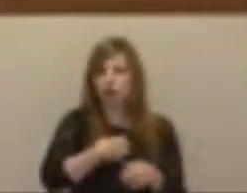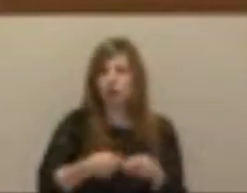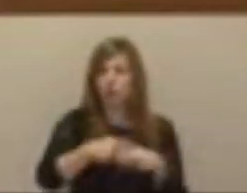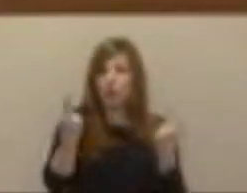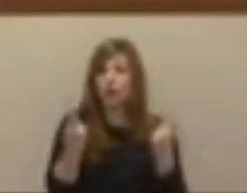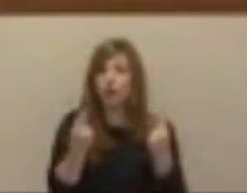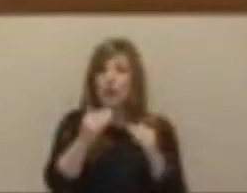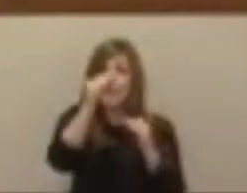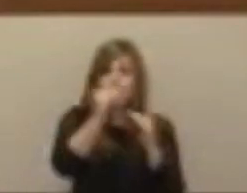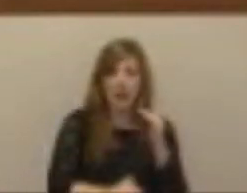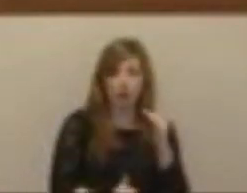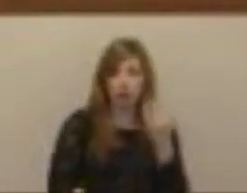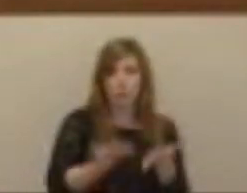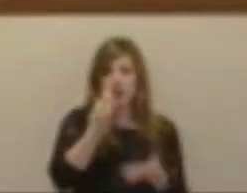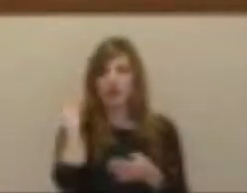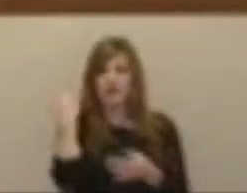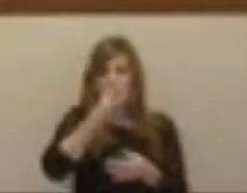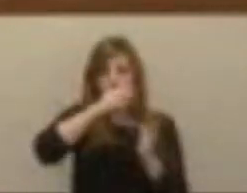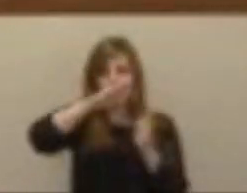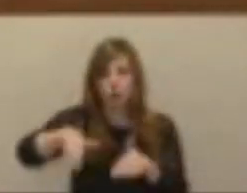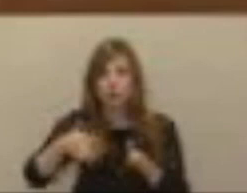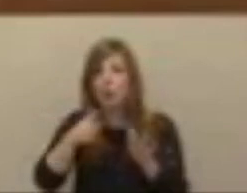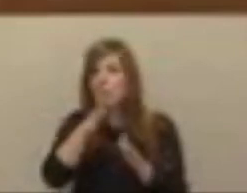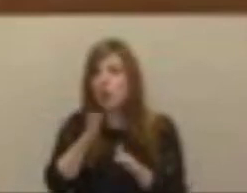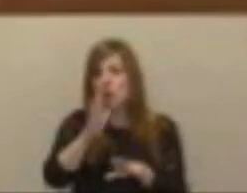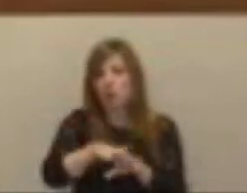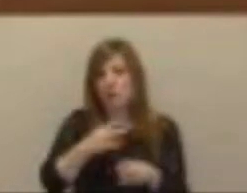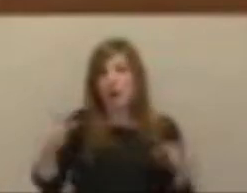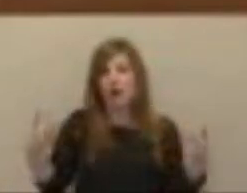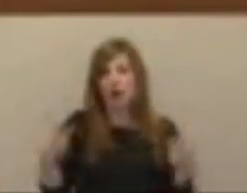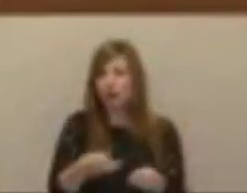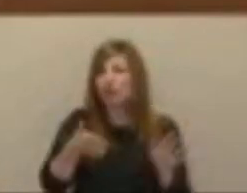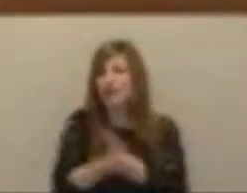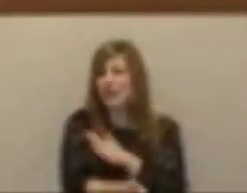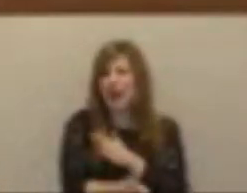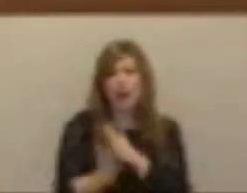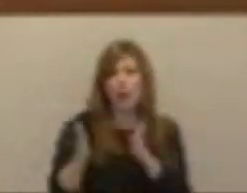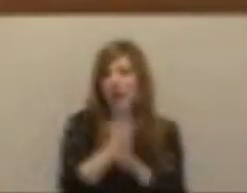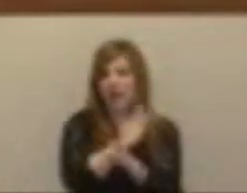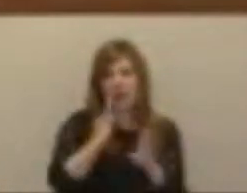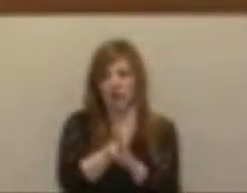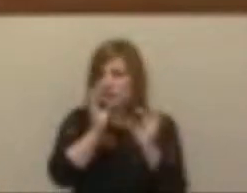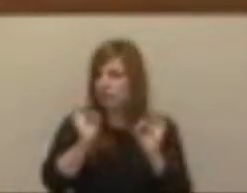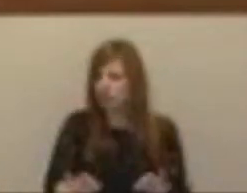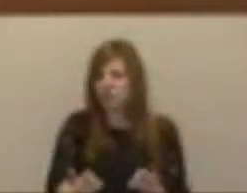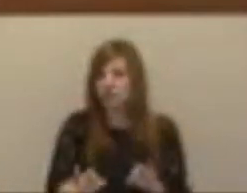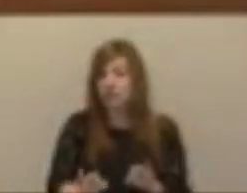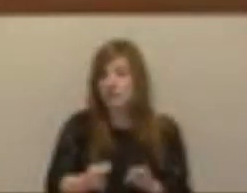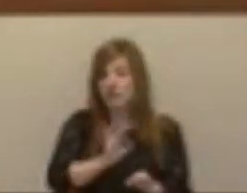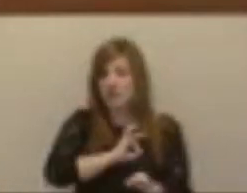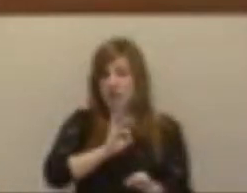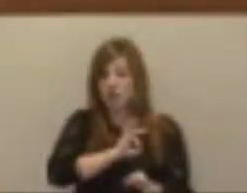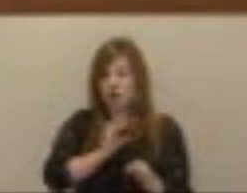menos en los últimos 3 años, a causa de los recortes. Todo un ERE en toda regla, señores del Partido Socialista,